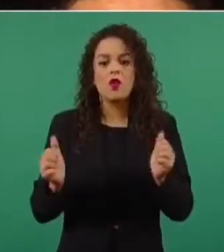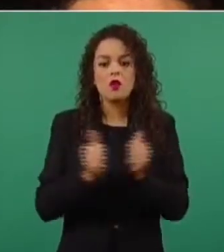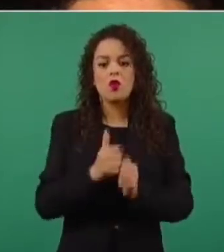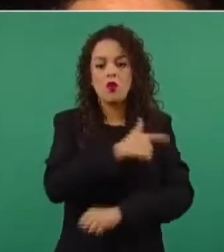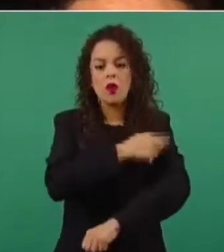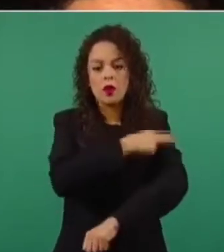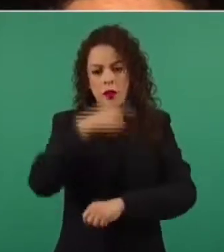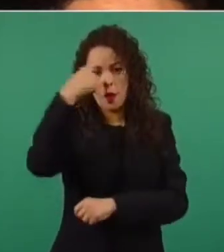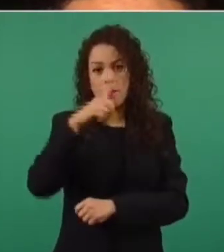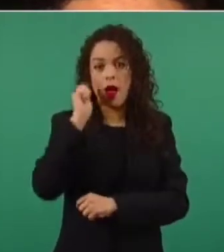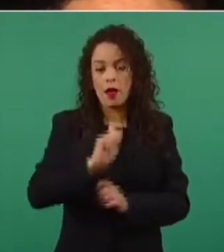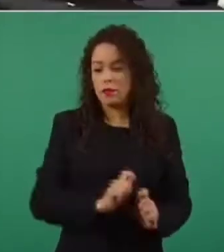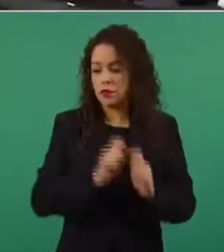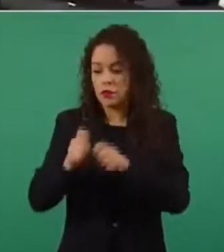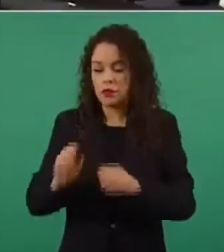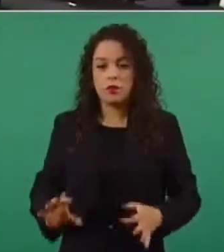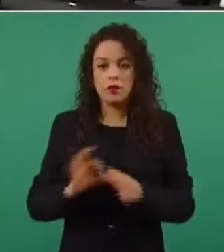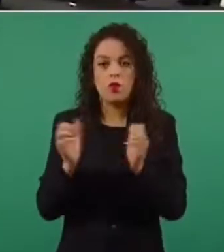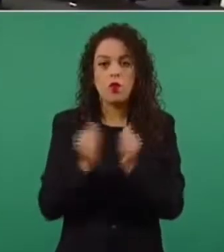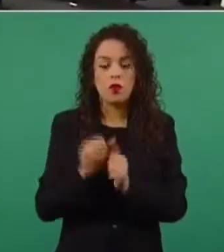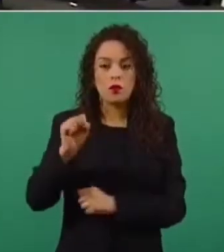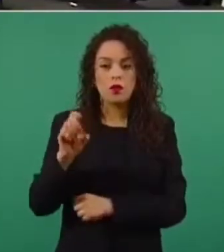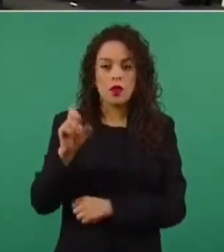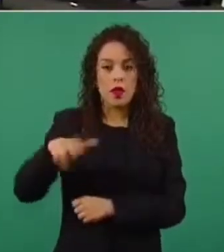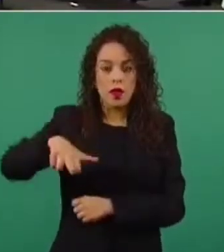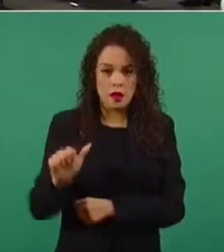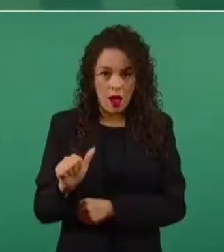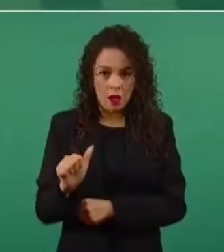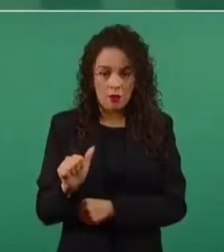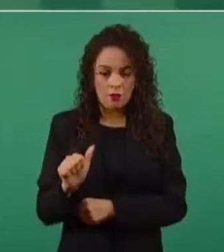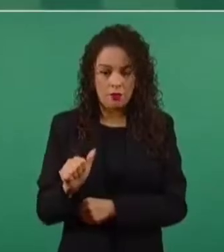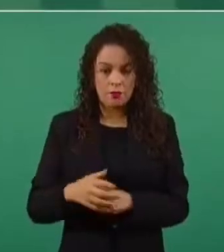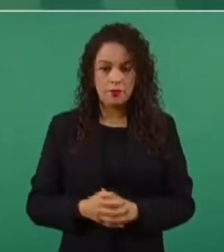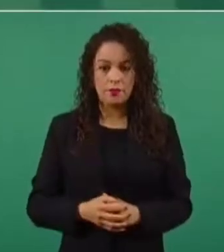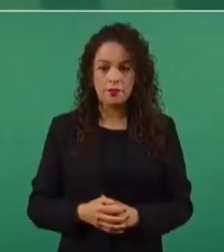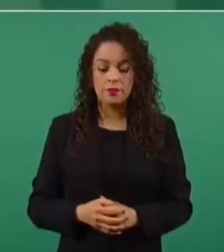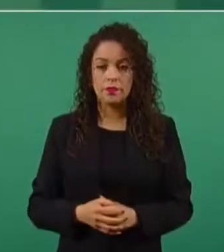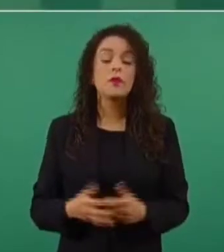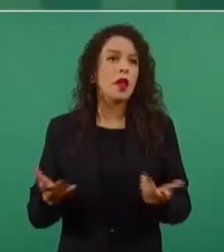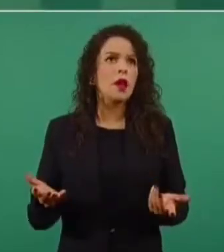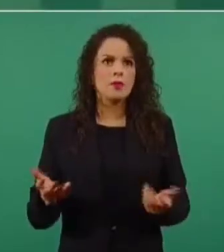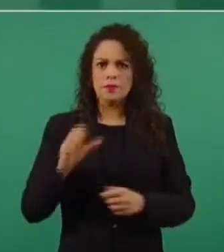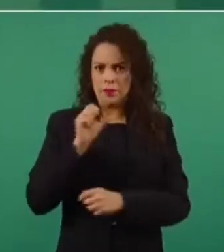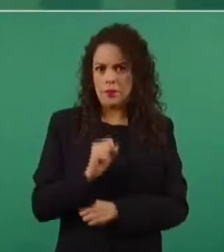parte de la Secretaría de la Defensa. Bueno, sí hablamos de eso.